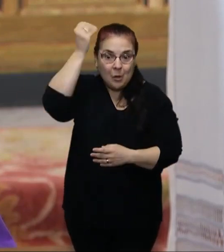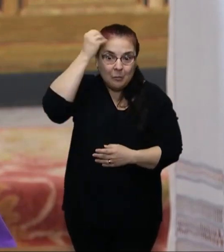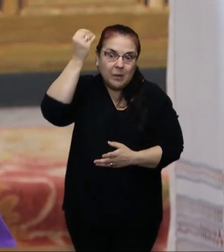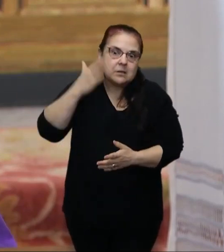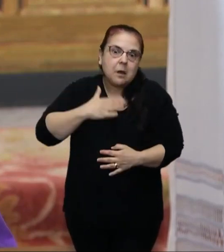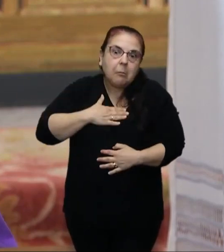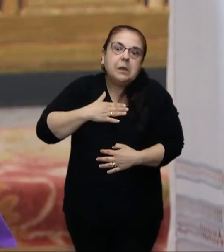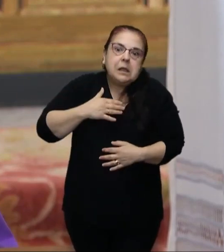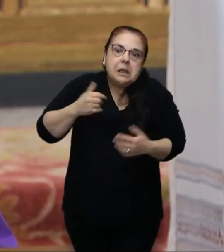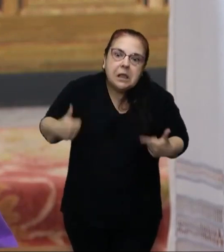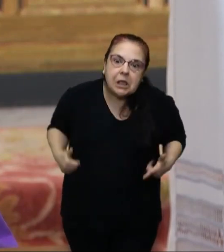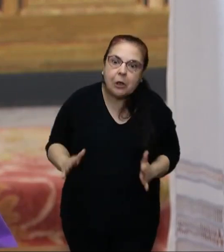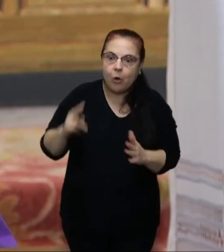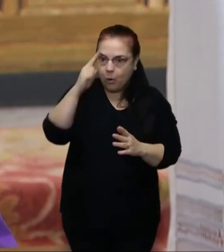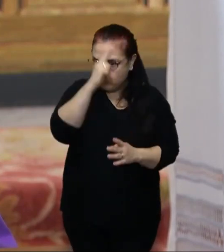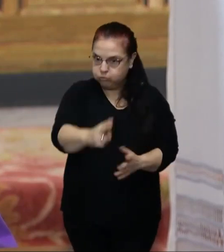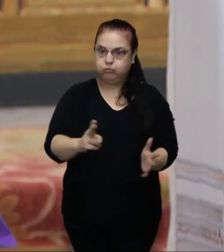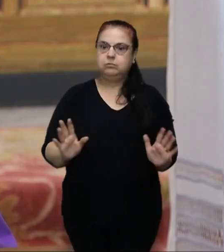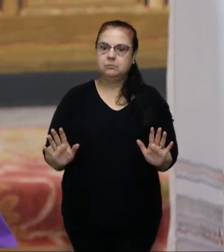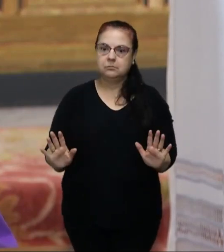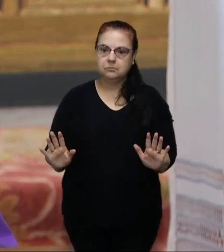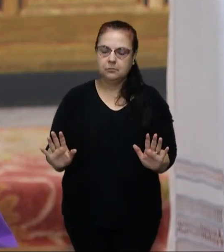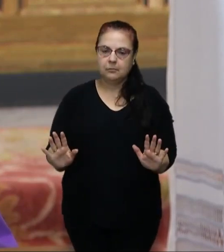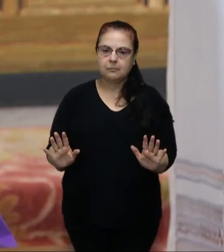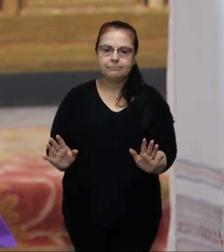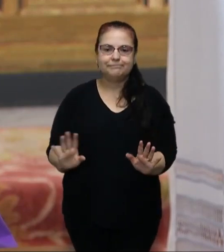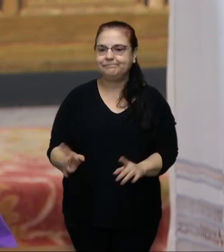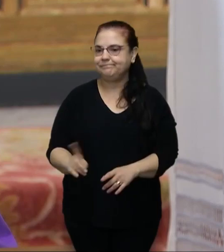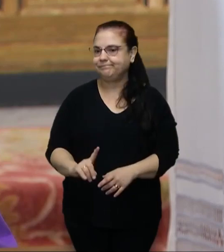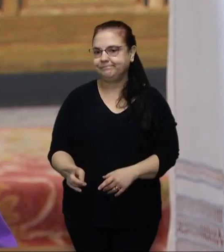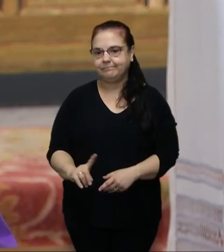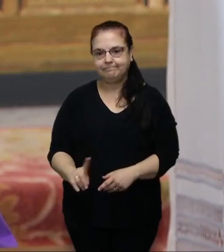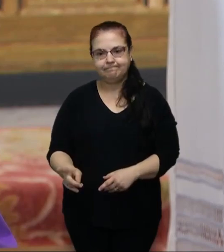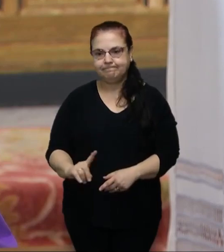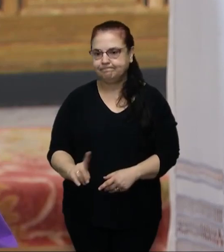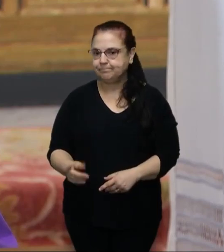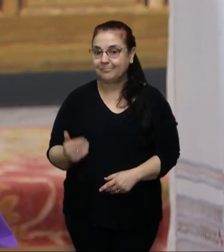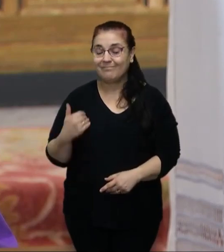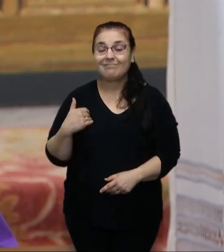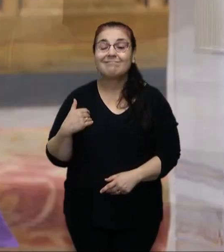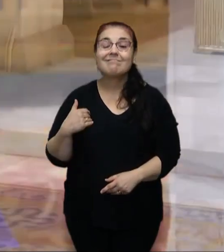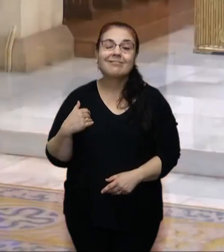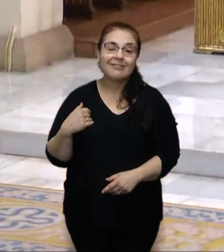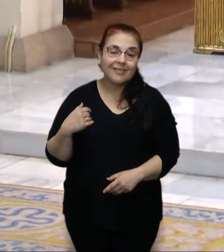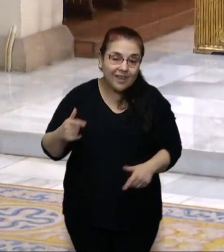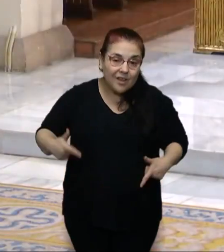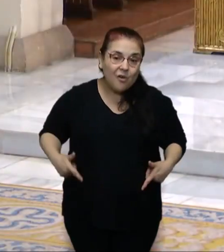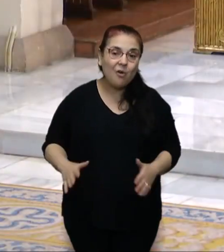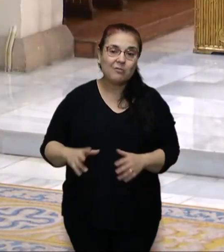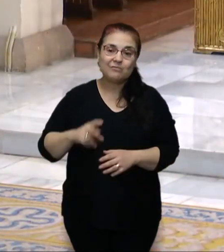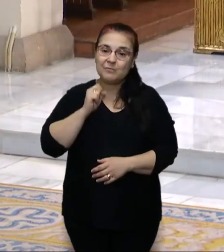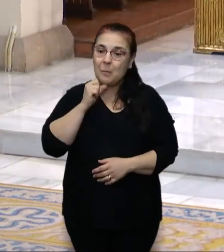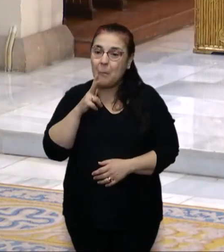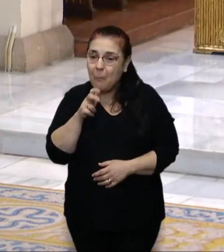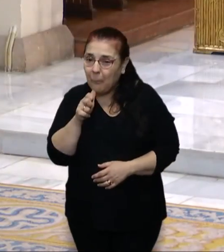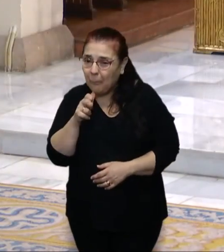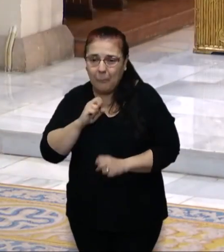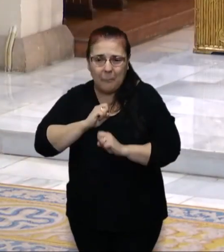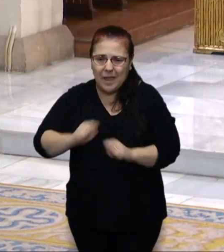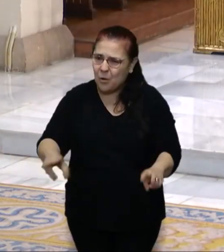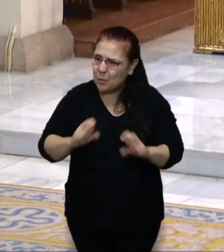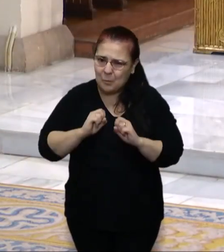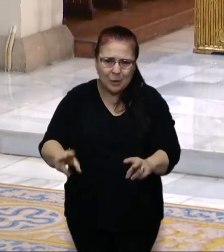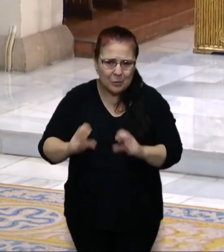respetarán, pero nos encontramos con que el hijo va a ser tratado peor que nadie. El Hijo de